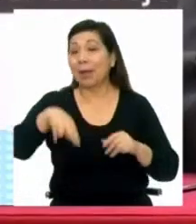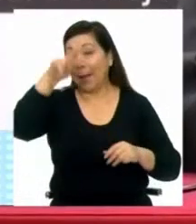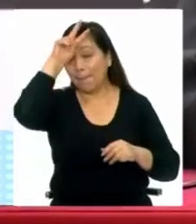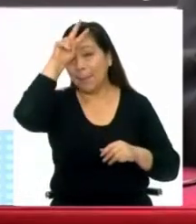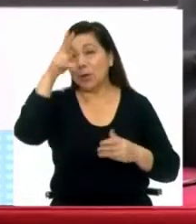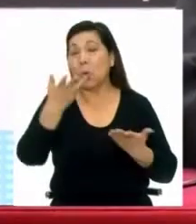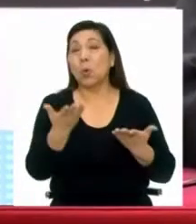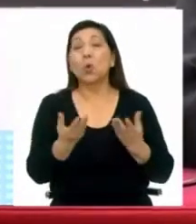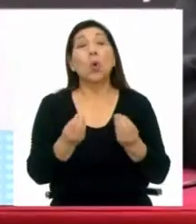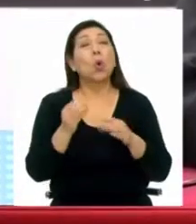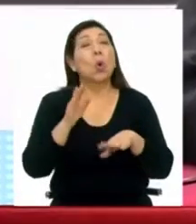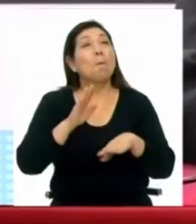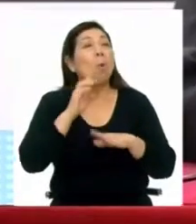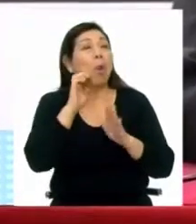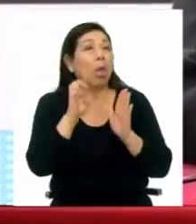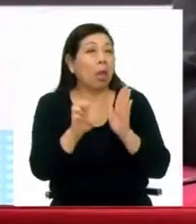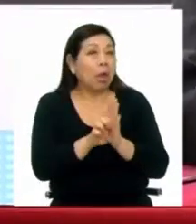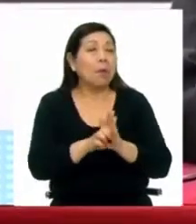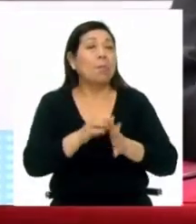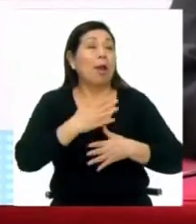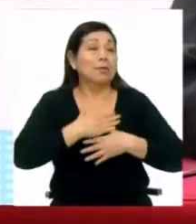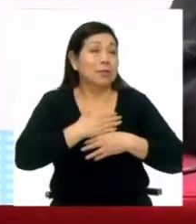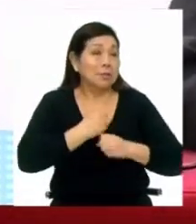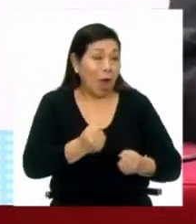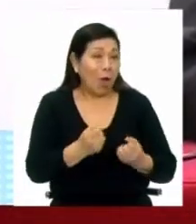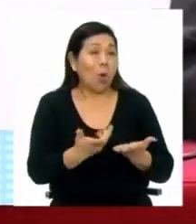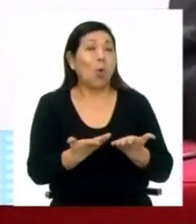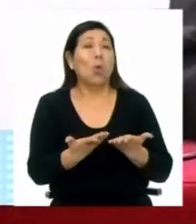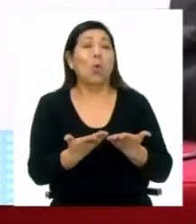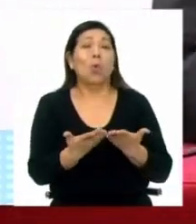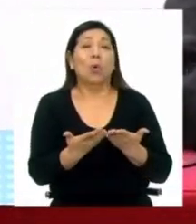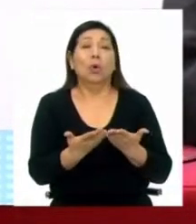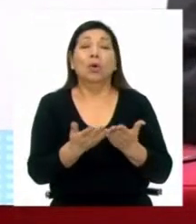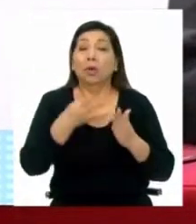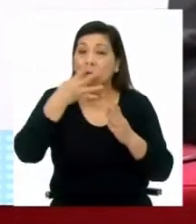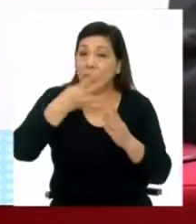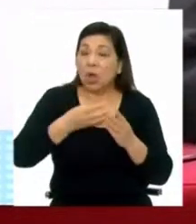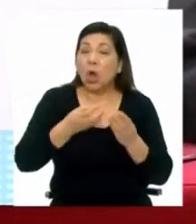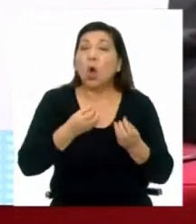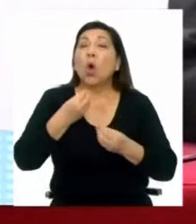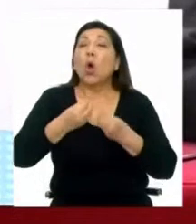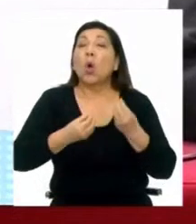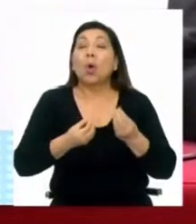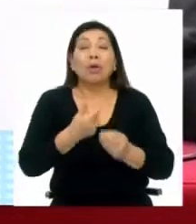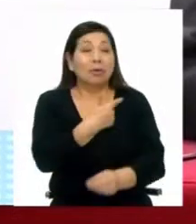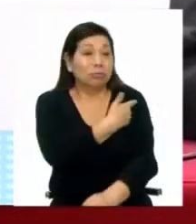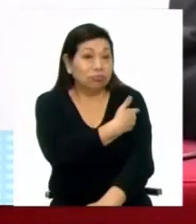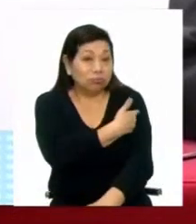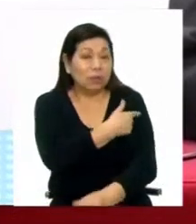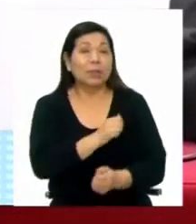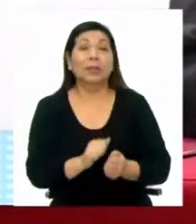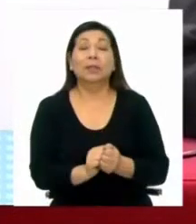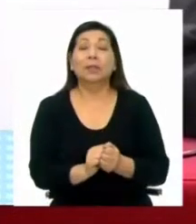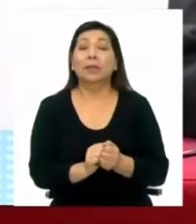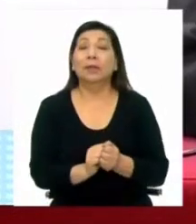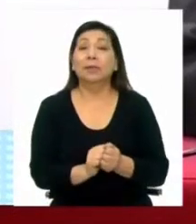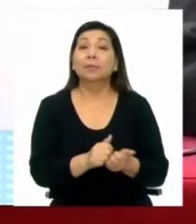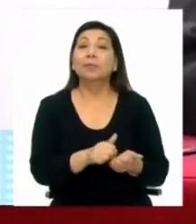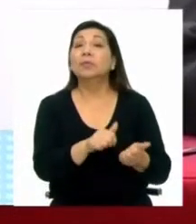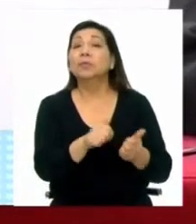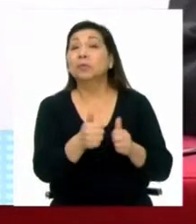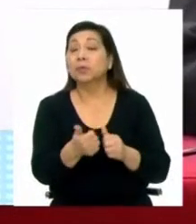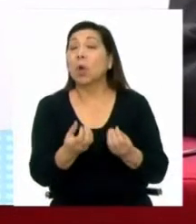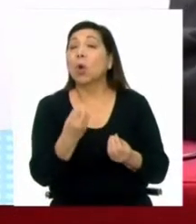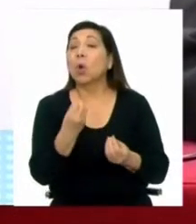país en relación, por ejemplo, a la salud, evaluando cómo va la vacunación y